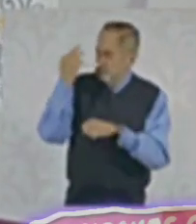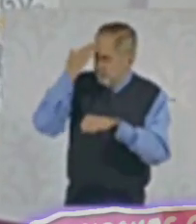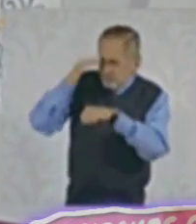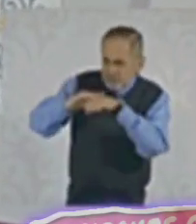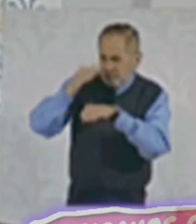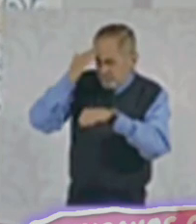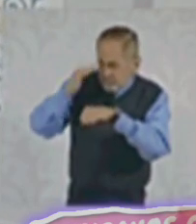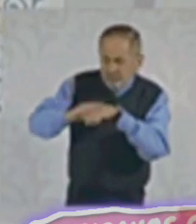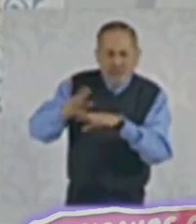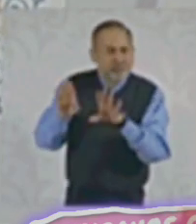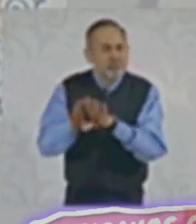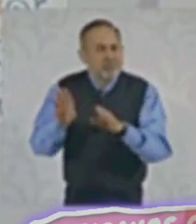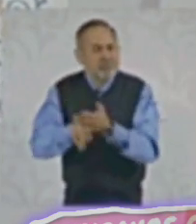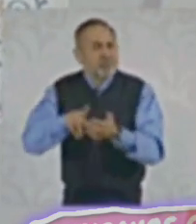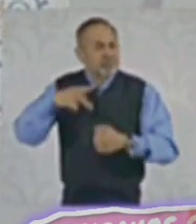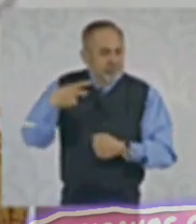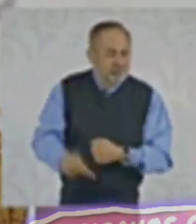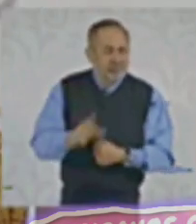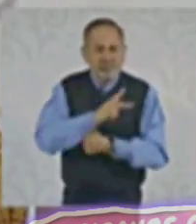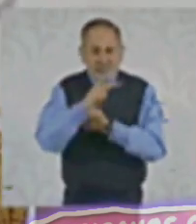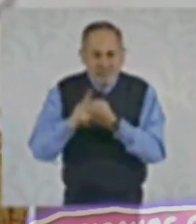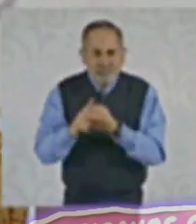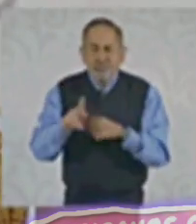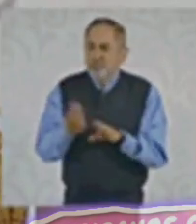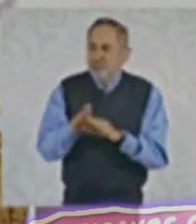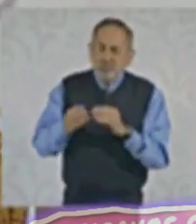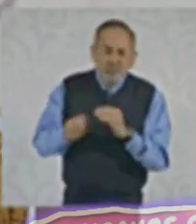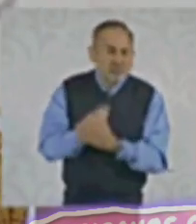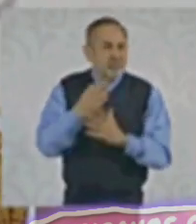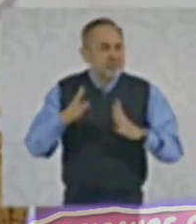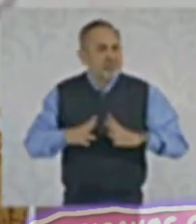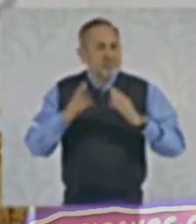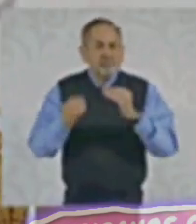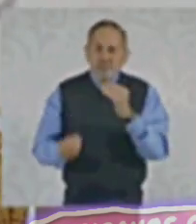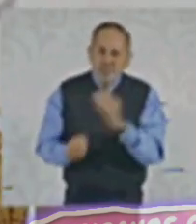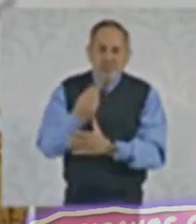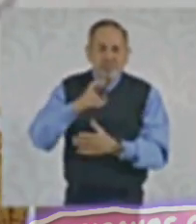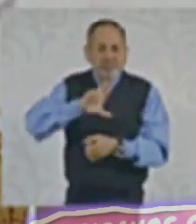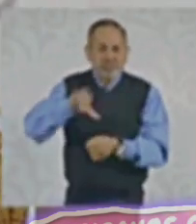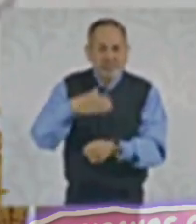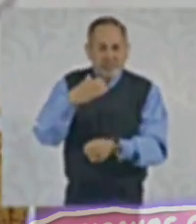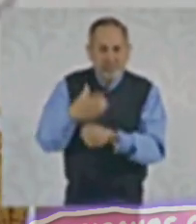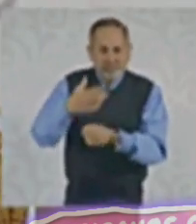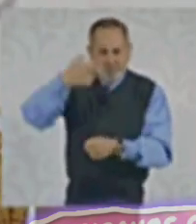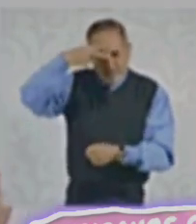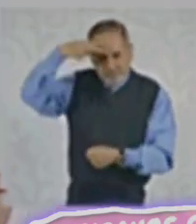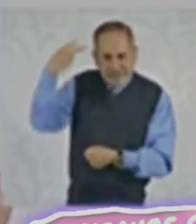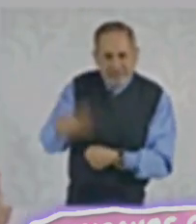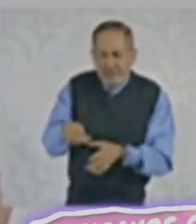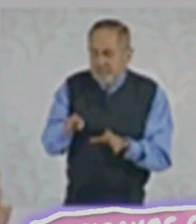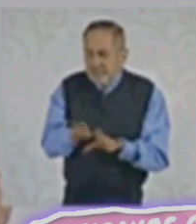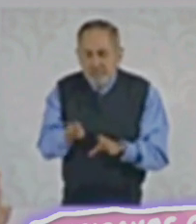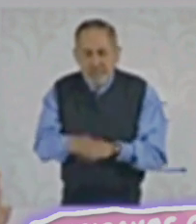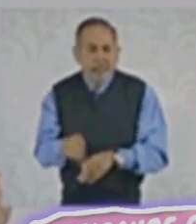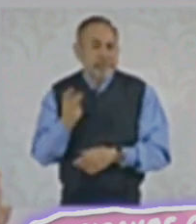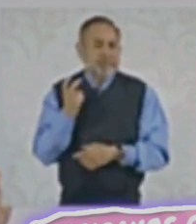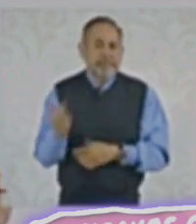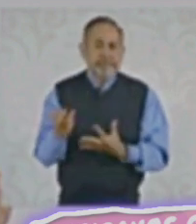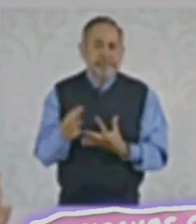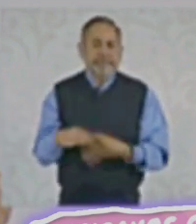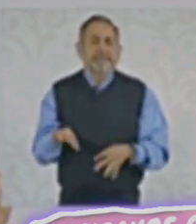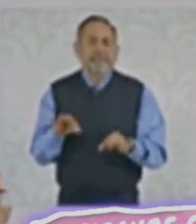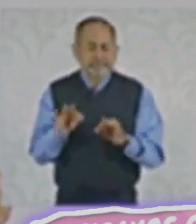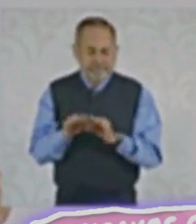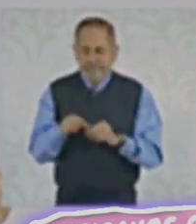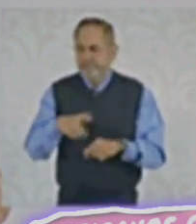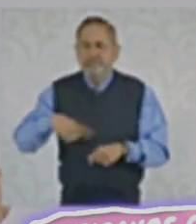nuestra patria y en particular a la República, es muy importante. Es muy importante para